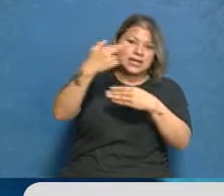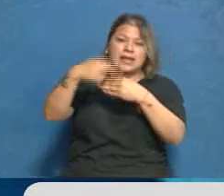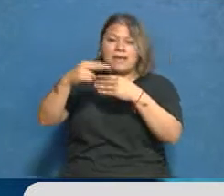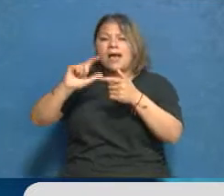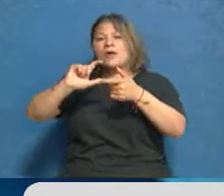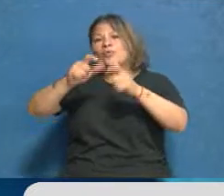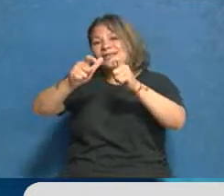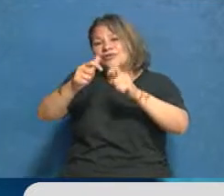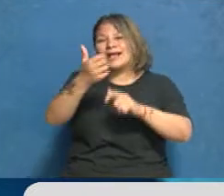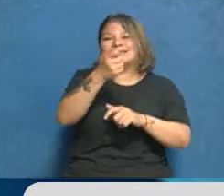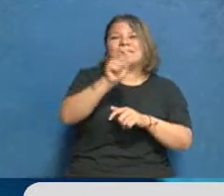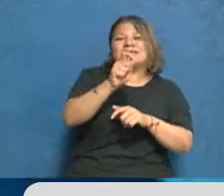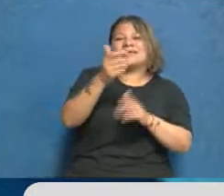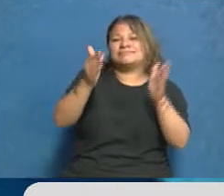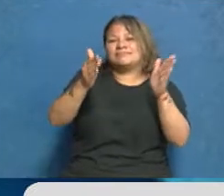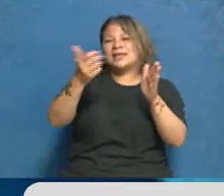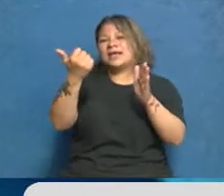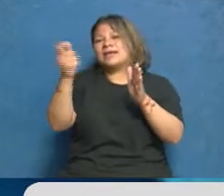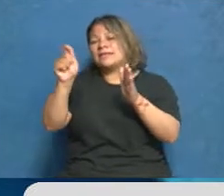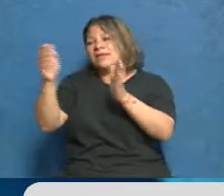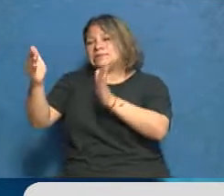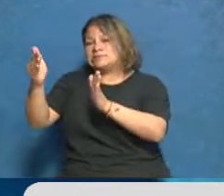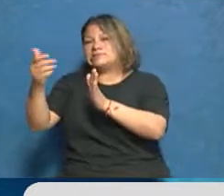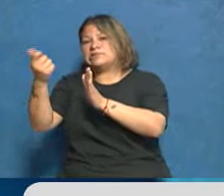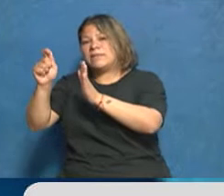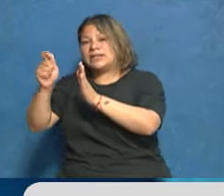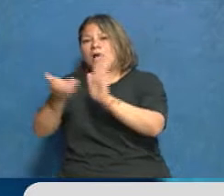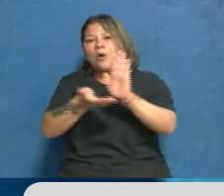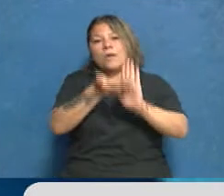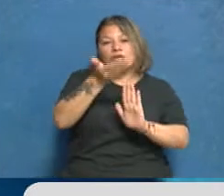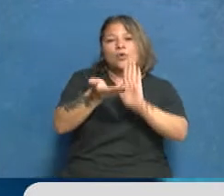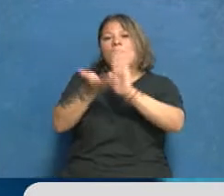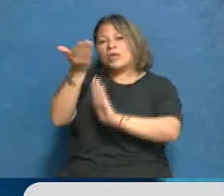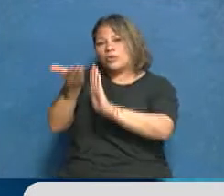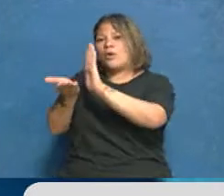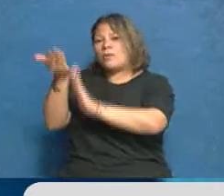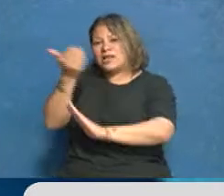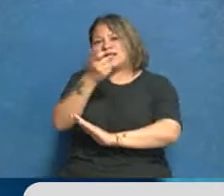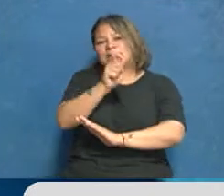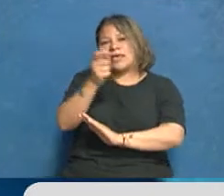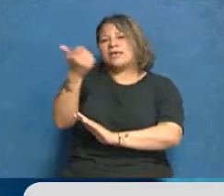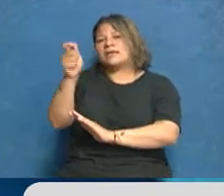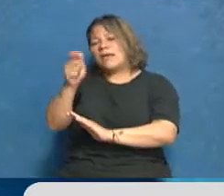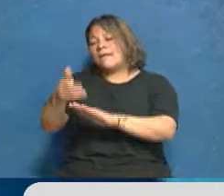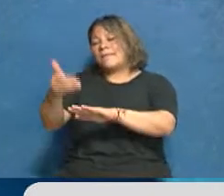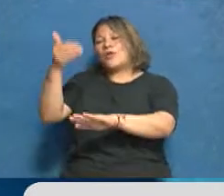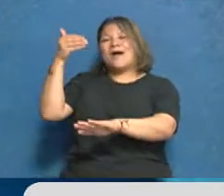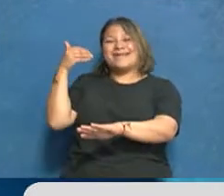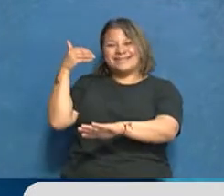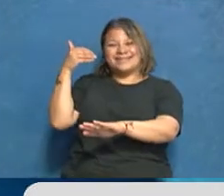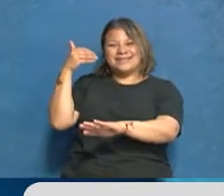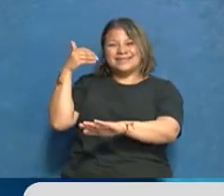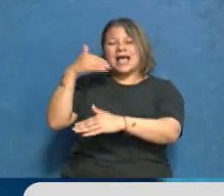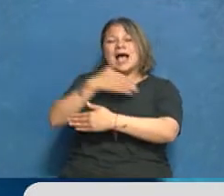son semestrales, cada 6 meses se realizan, y llega luego de una audiencia pública en donde también se ha